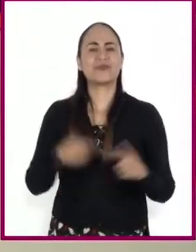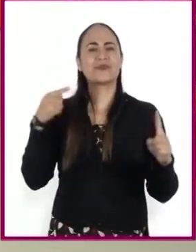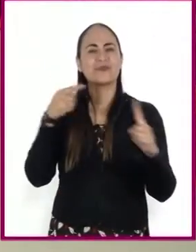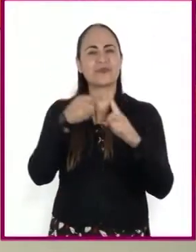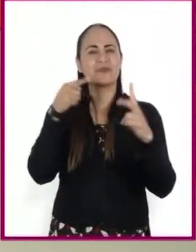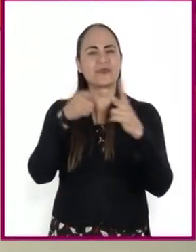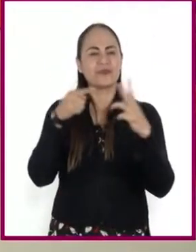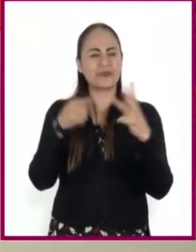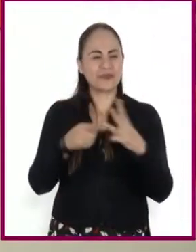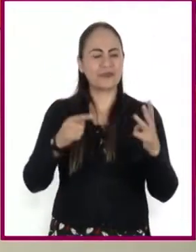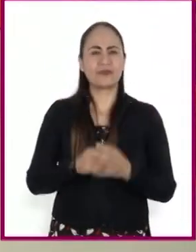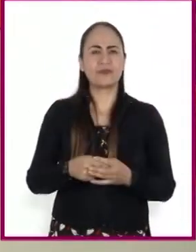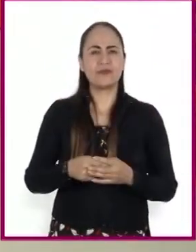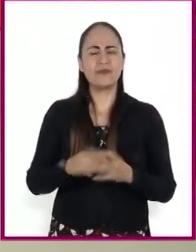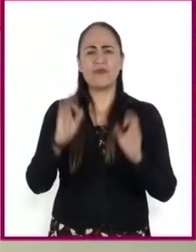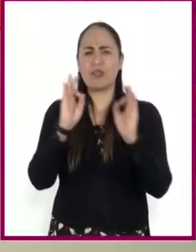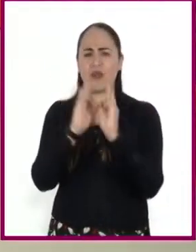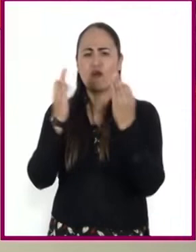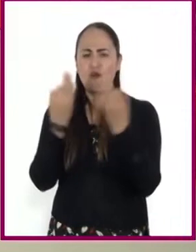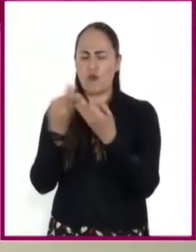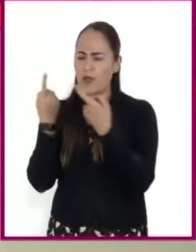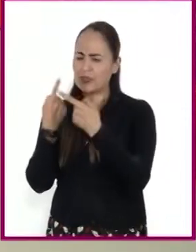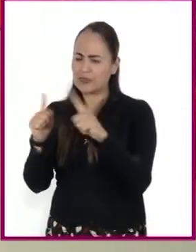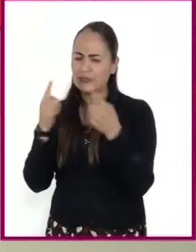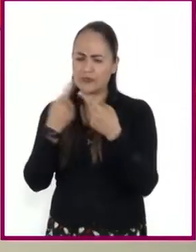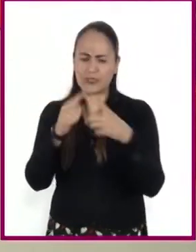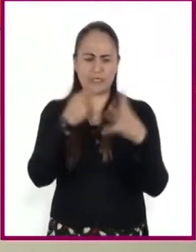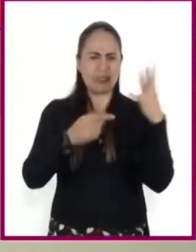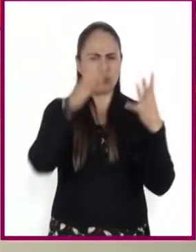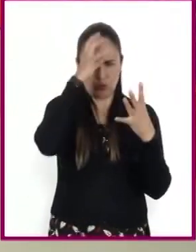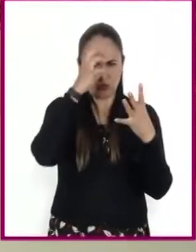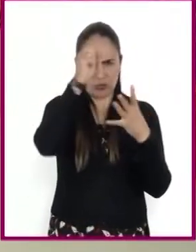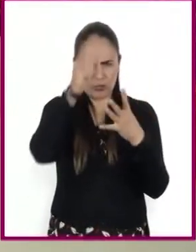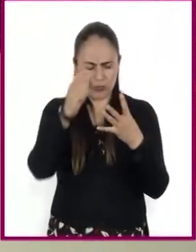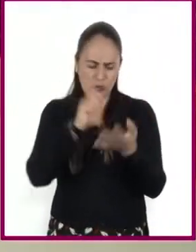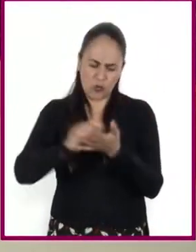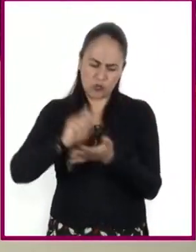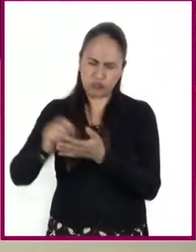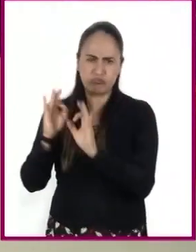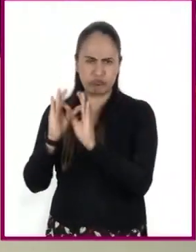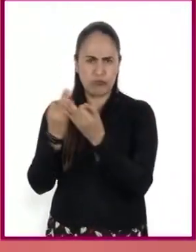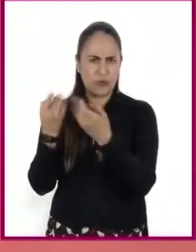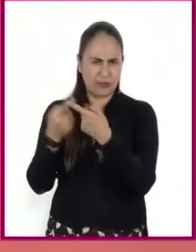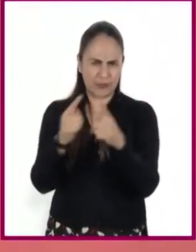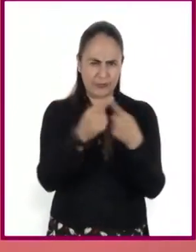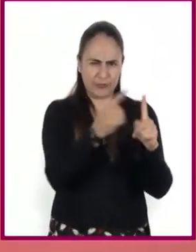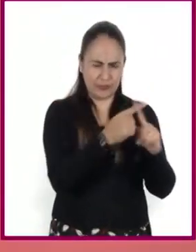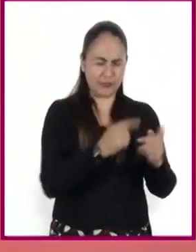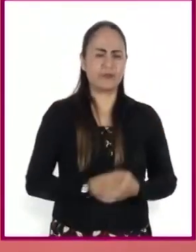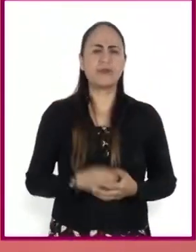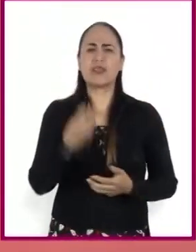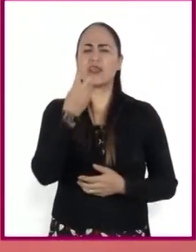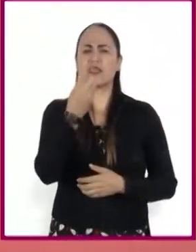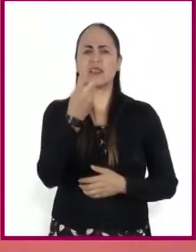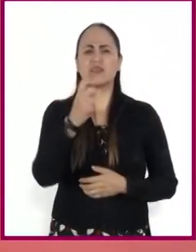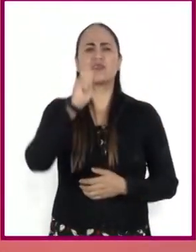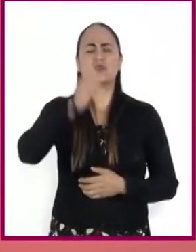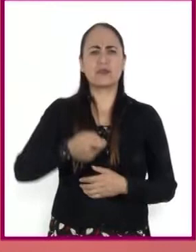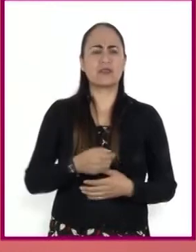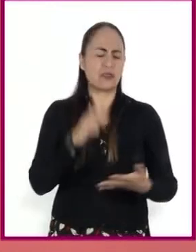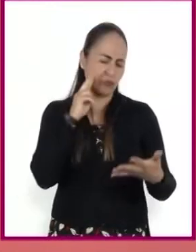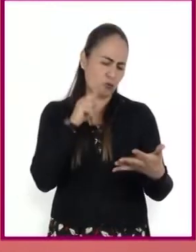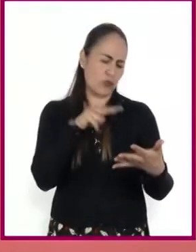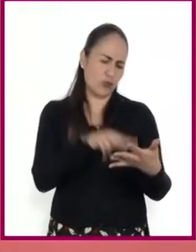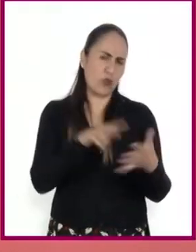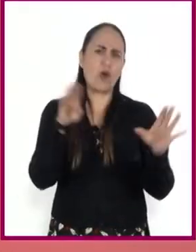a explorar diversas maneras de escribir definiciones de conceptos. Esto les permitirá tener mayor claridad sobre